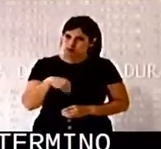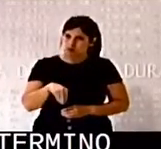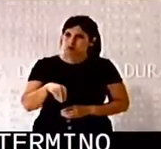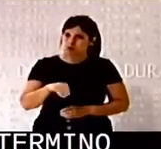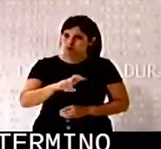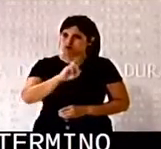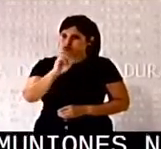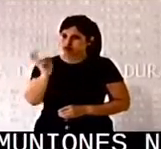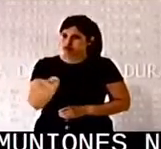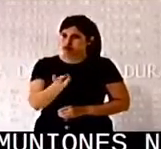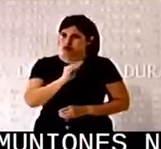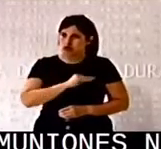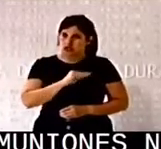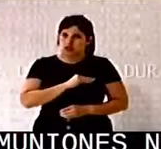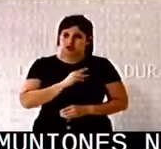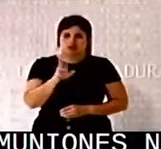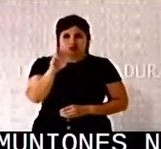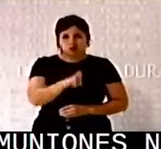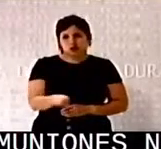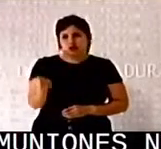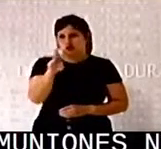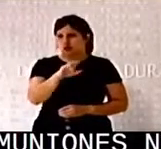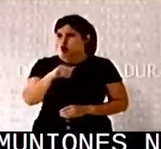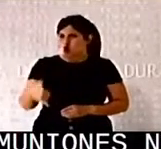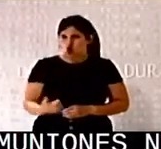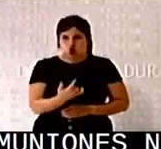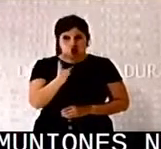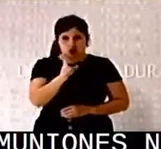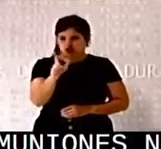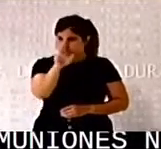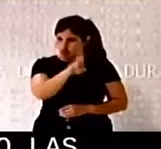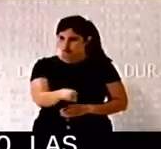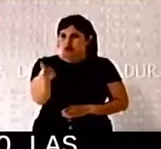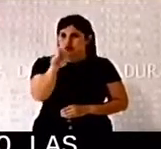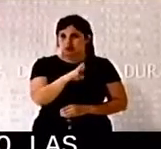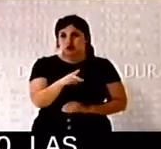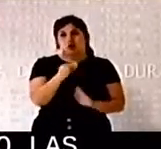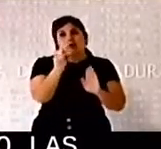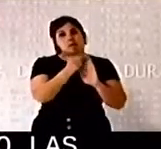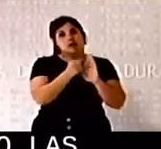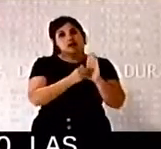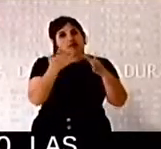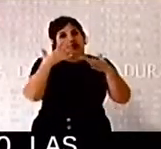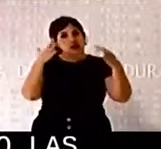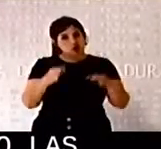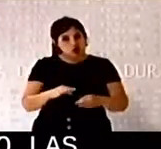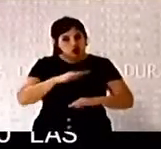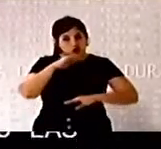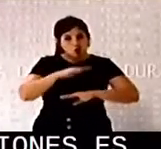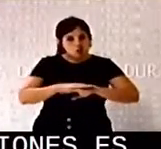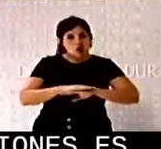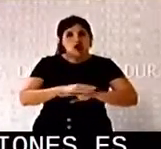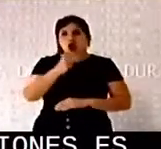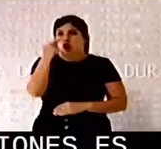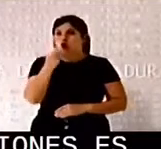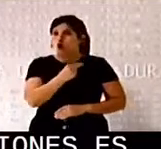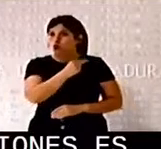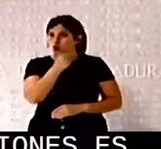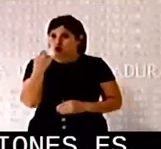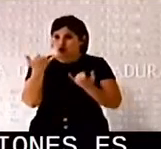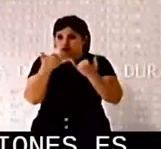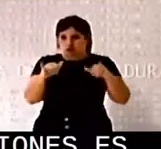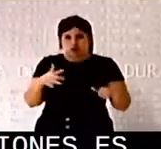No me cansaré de insistir en que, cumpliendo las medidas de seguridad, celebrar las comuniones es posible y seguro.